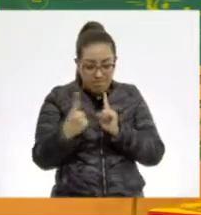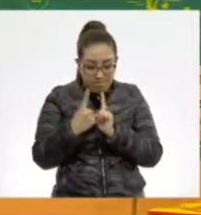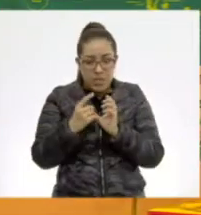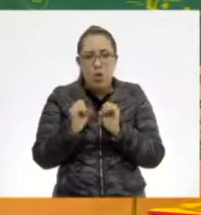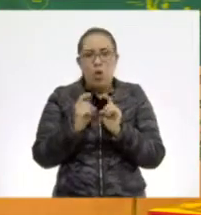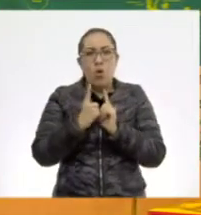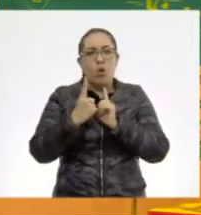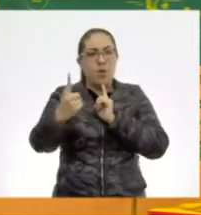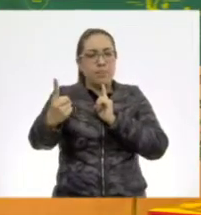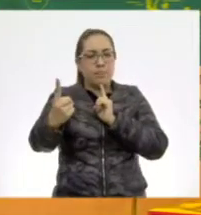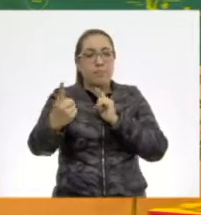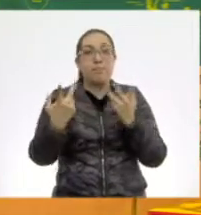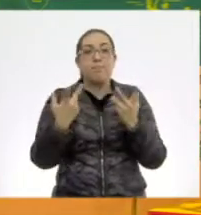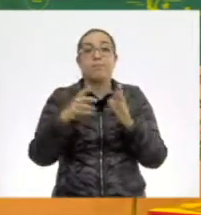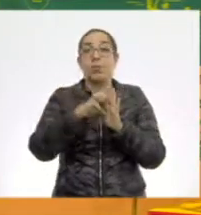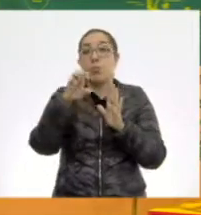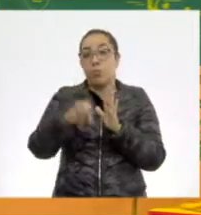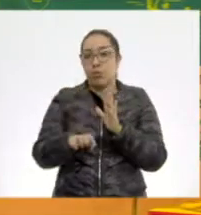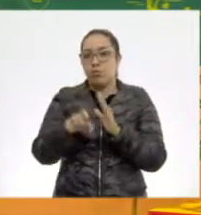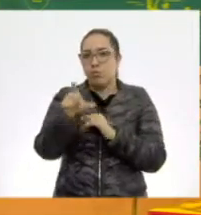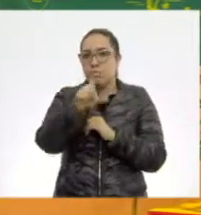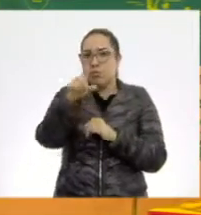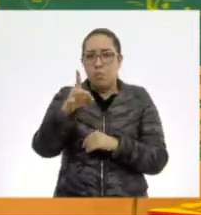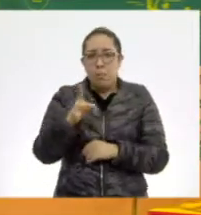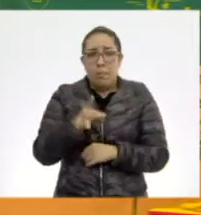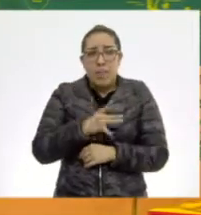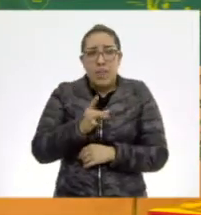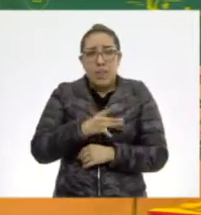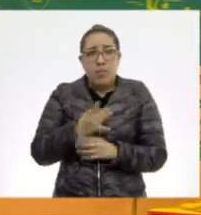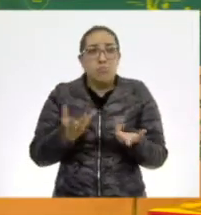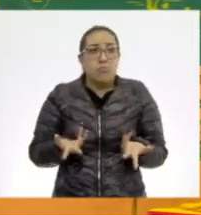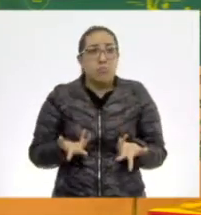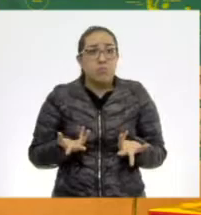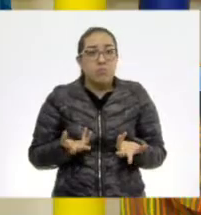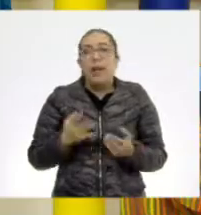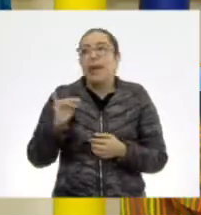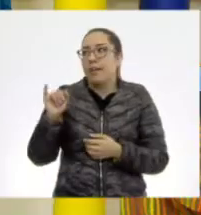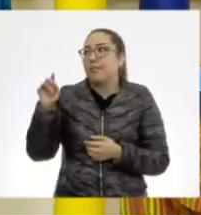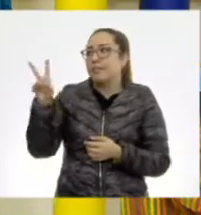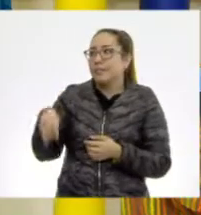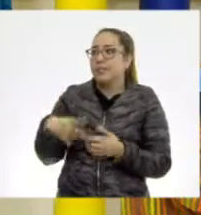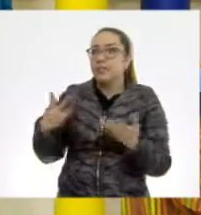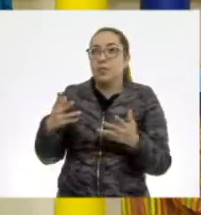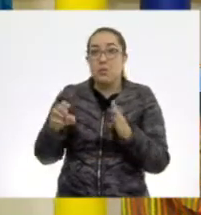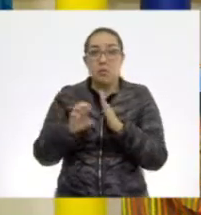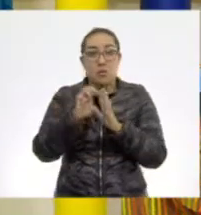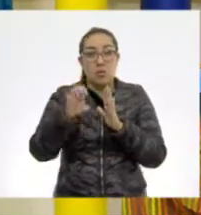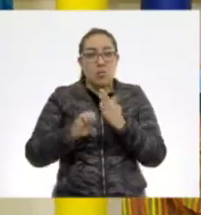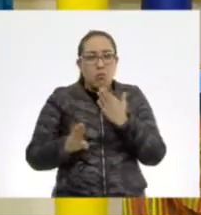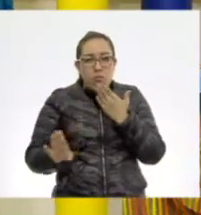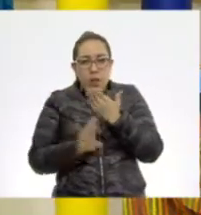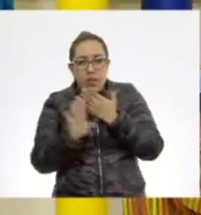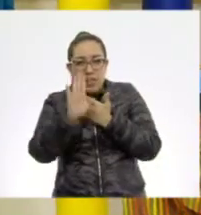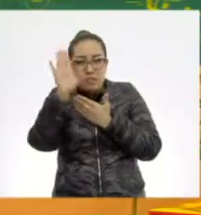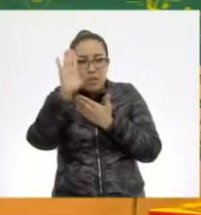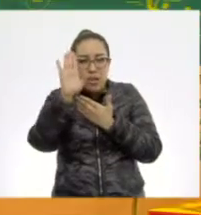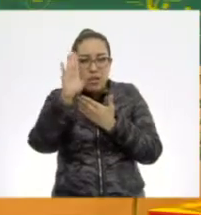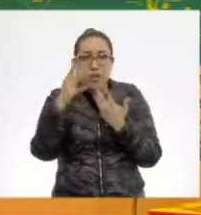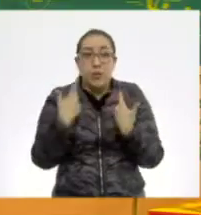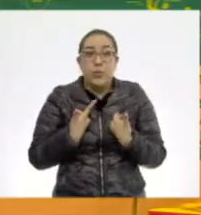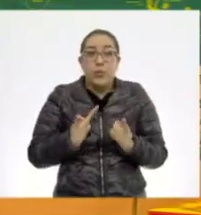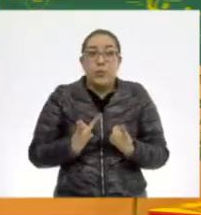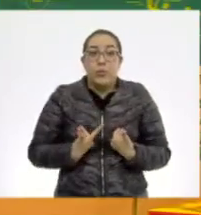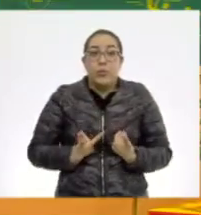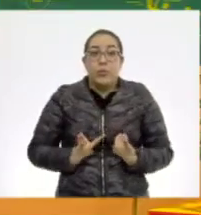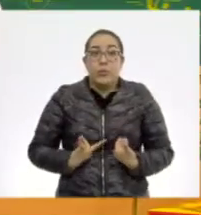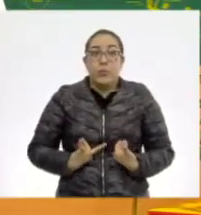alguien. Por ejemplo, cuando algo te da miedo. Ah, cierto, como un fantasma tal vez. Como un fantasma. Pasa